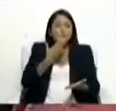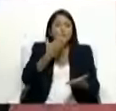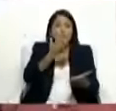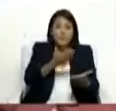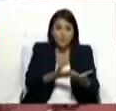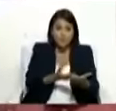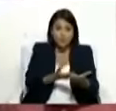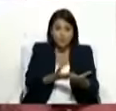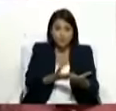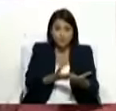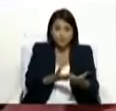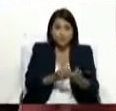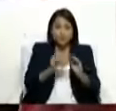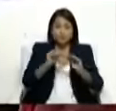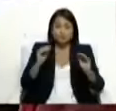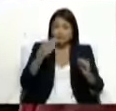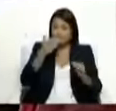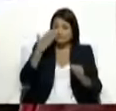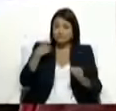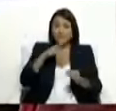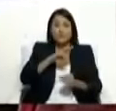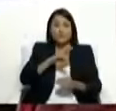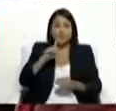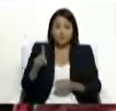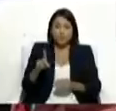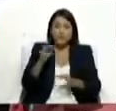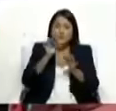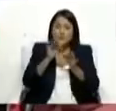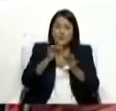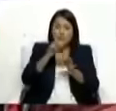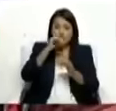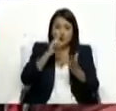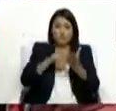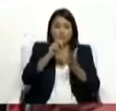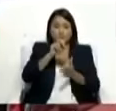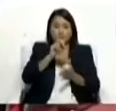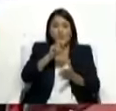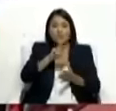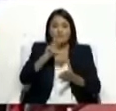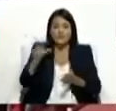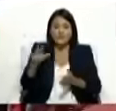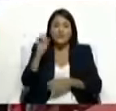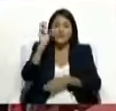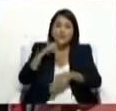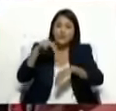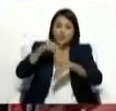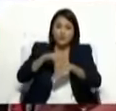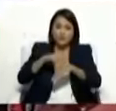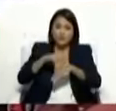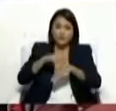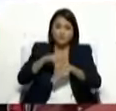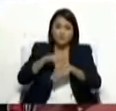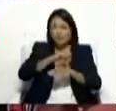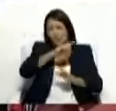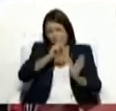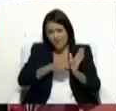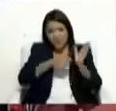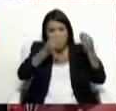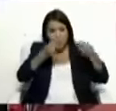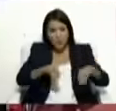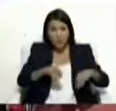que el pasado 21 de septiembre del año 2023, la Asamblea Nacional por unanimidad